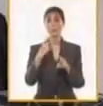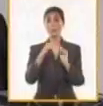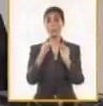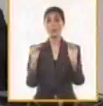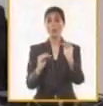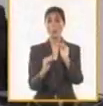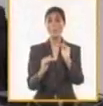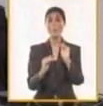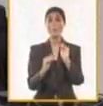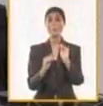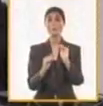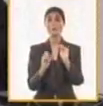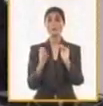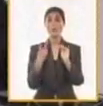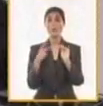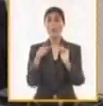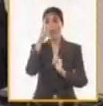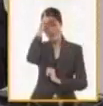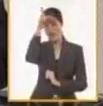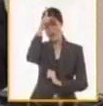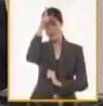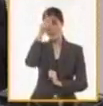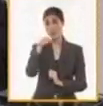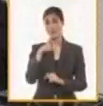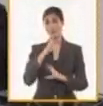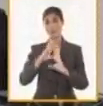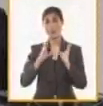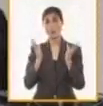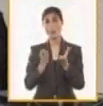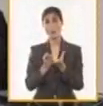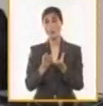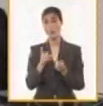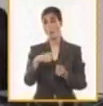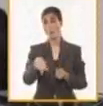federales alemanas era todo lo contrario de Merz.